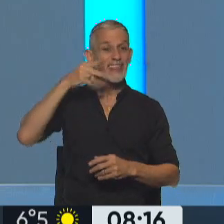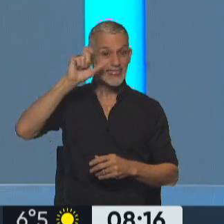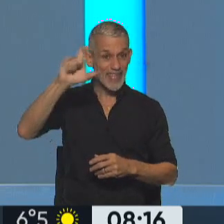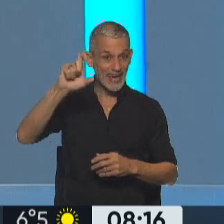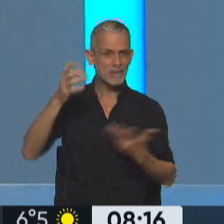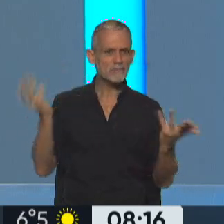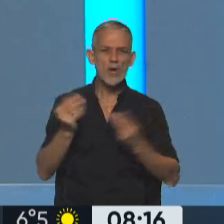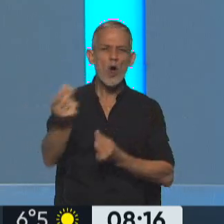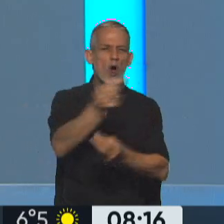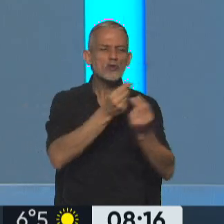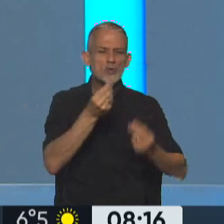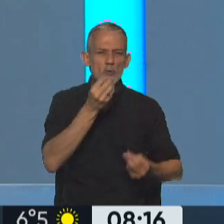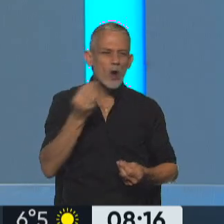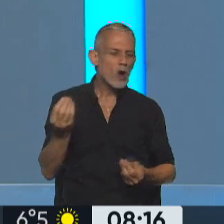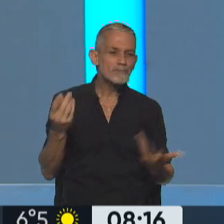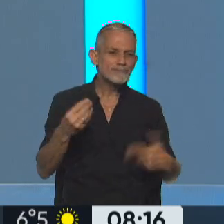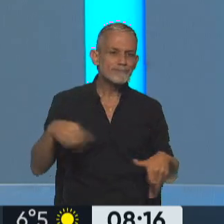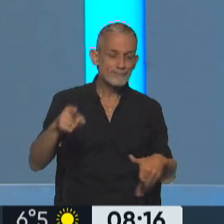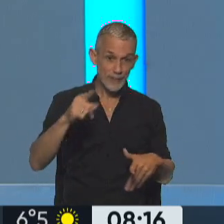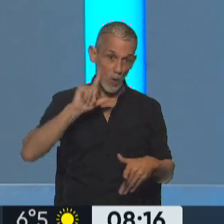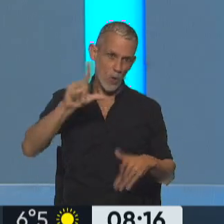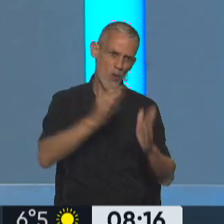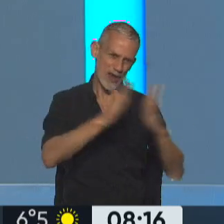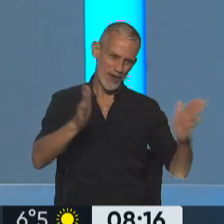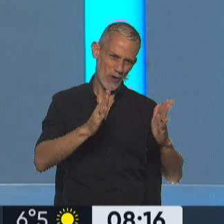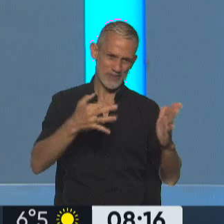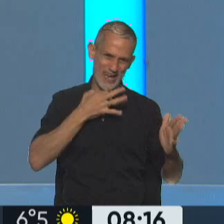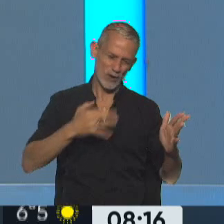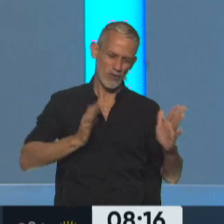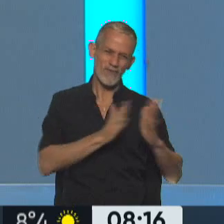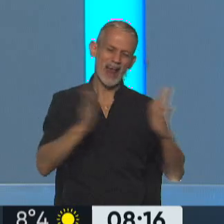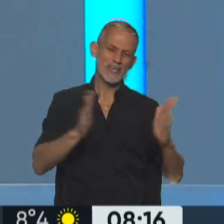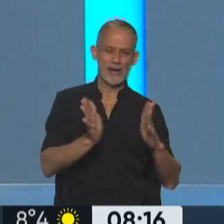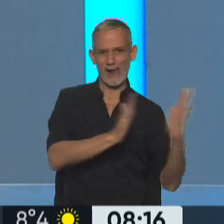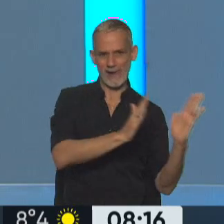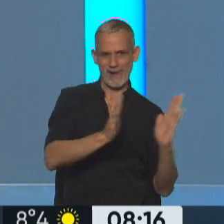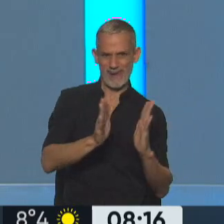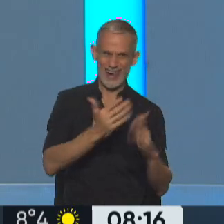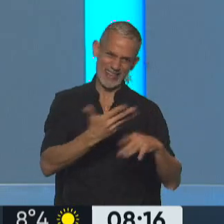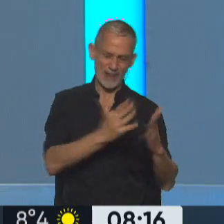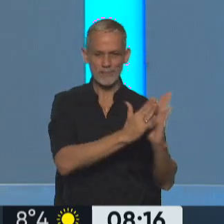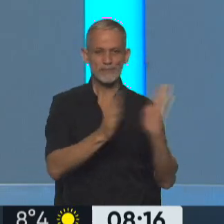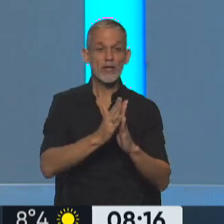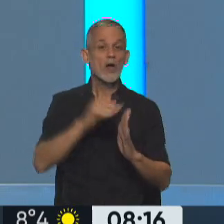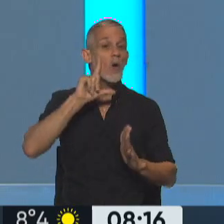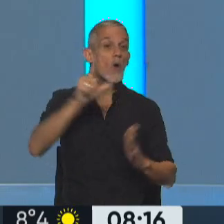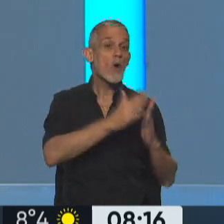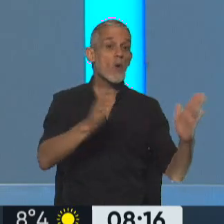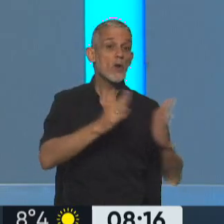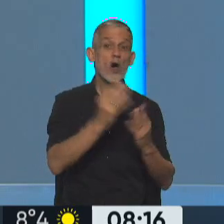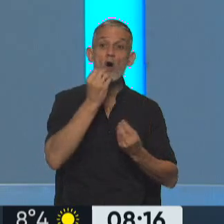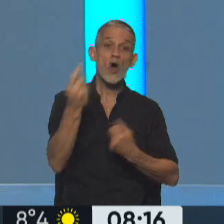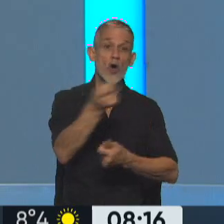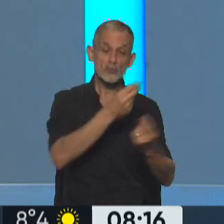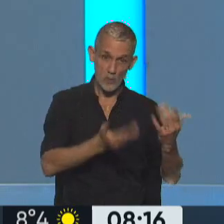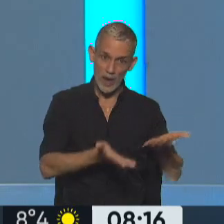que el consumo en julio, porque es el último dato que tiene el INDEC, siempre va desfasado, en julio el consumo creció. Esto